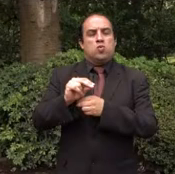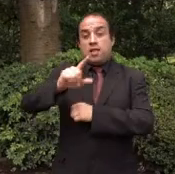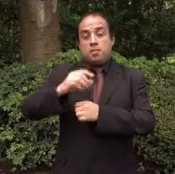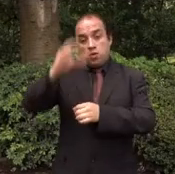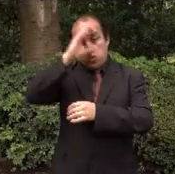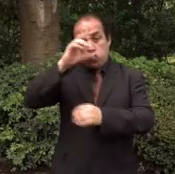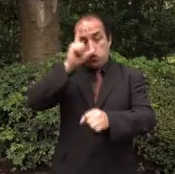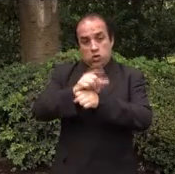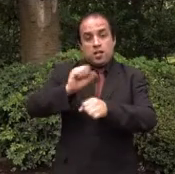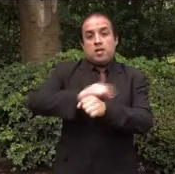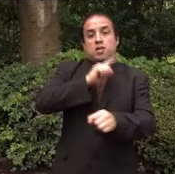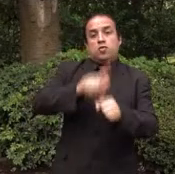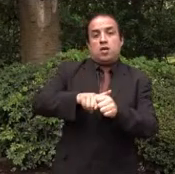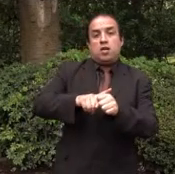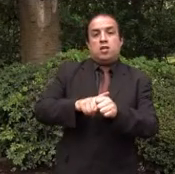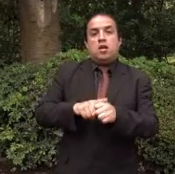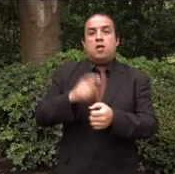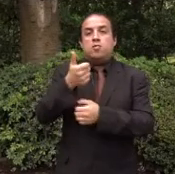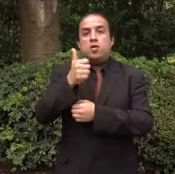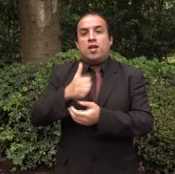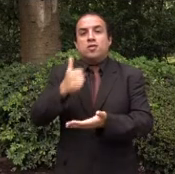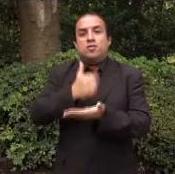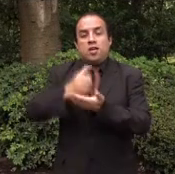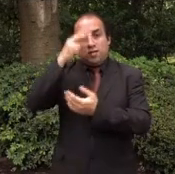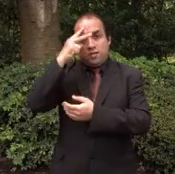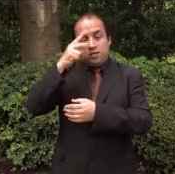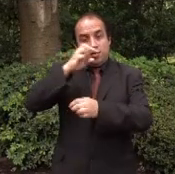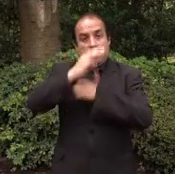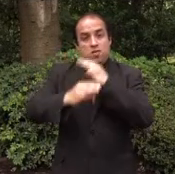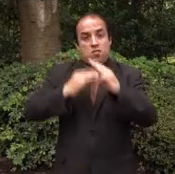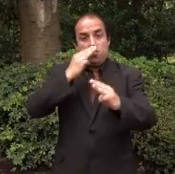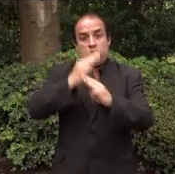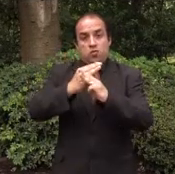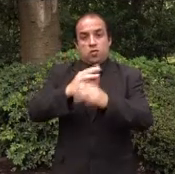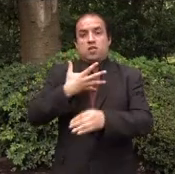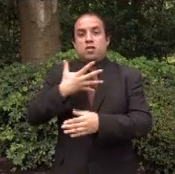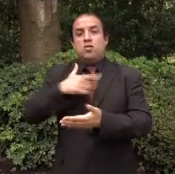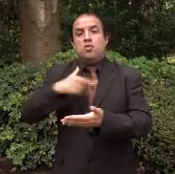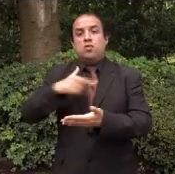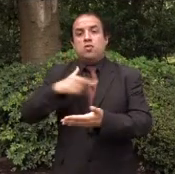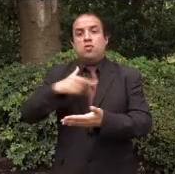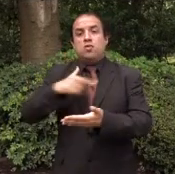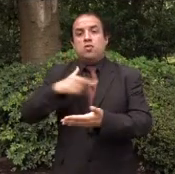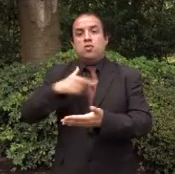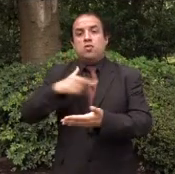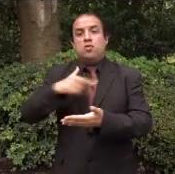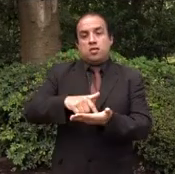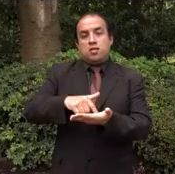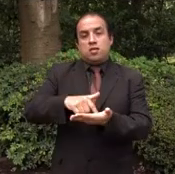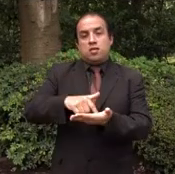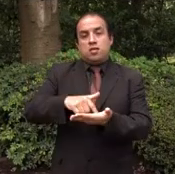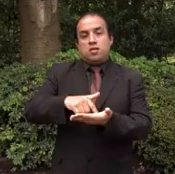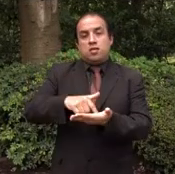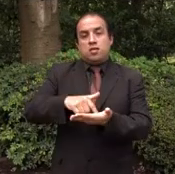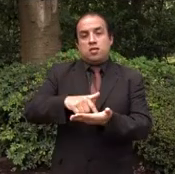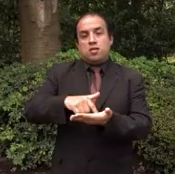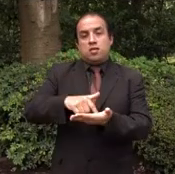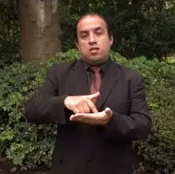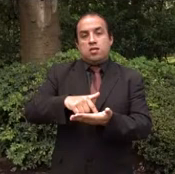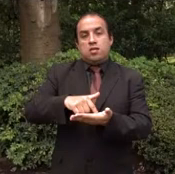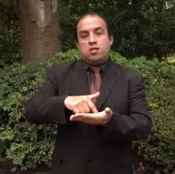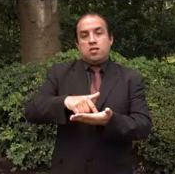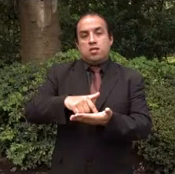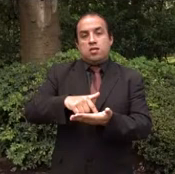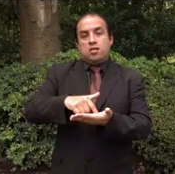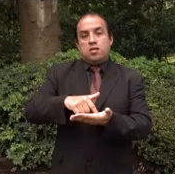pocas ciudades en el mundo tienen un espacio de 800 hectáreas naturales